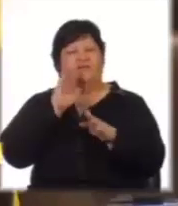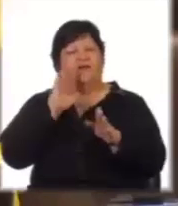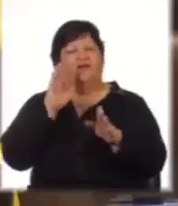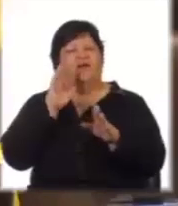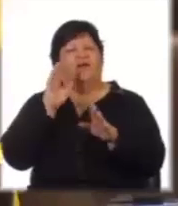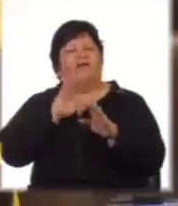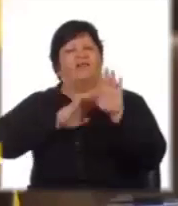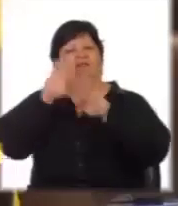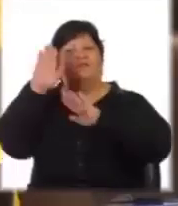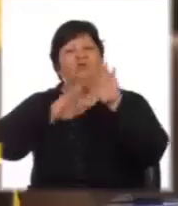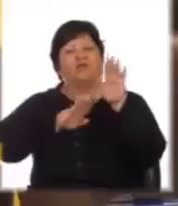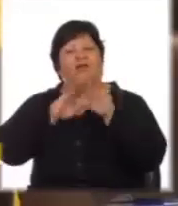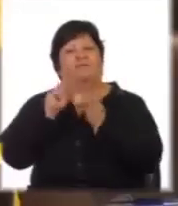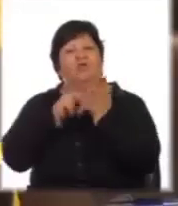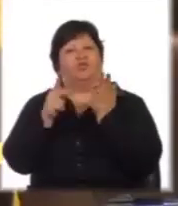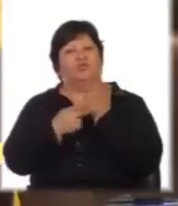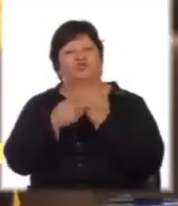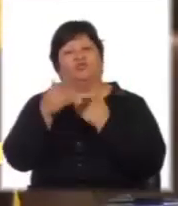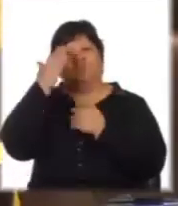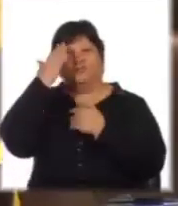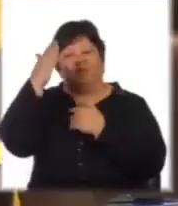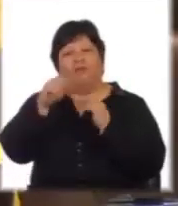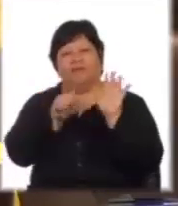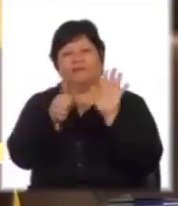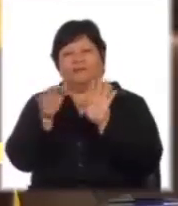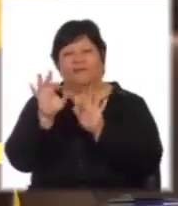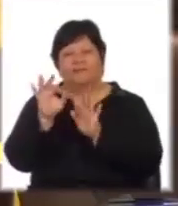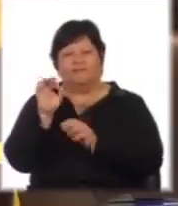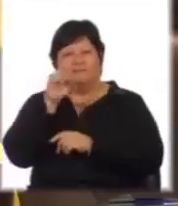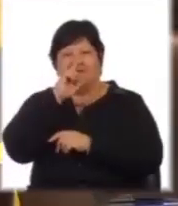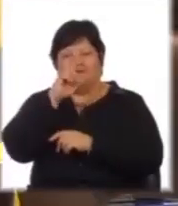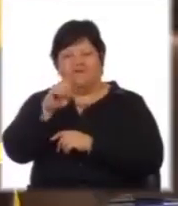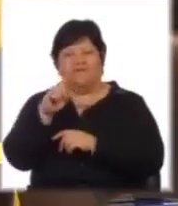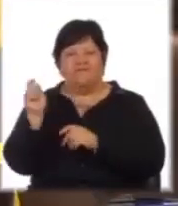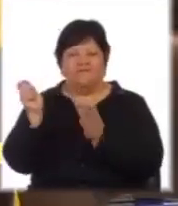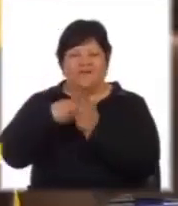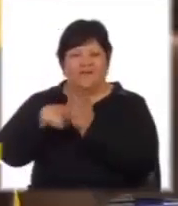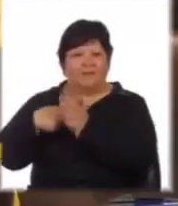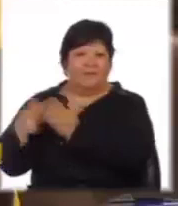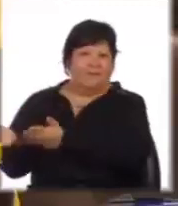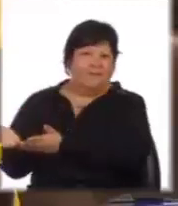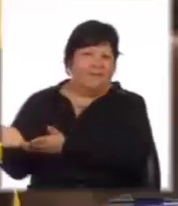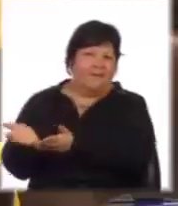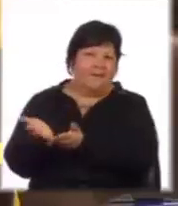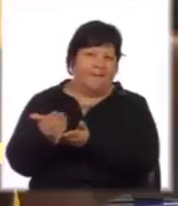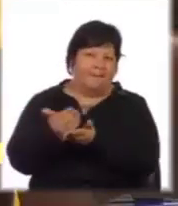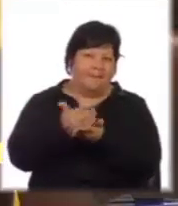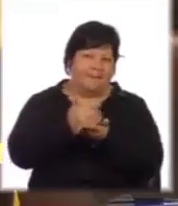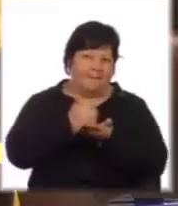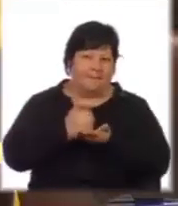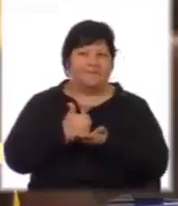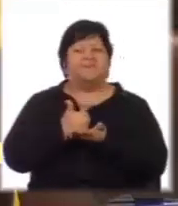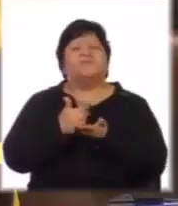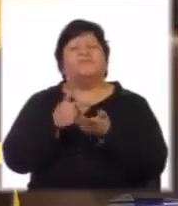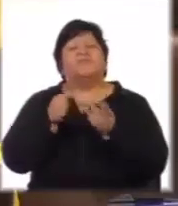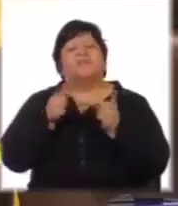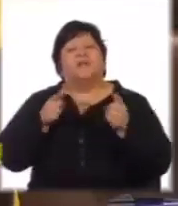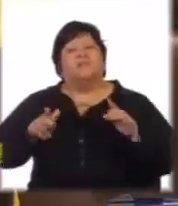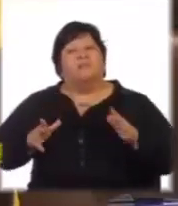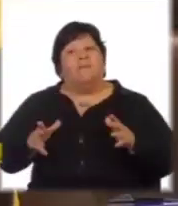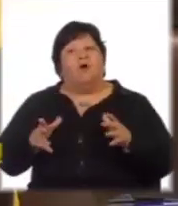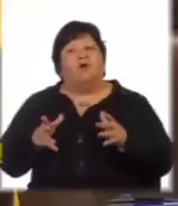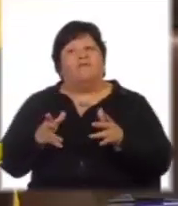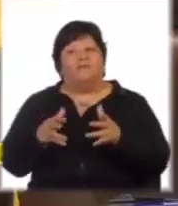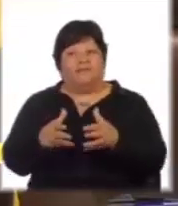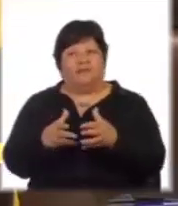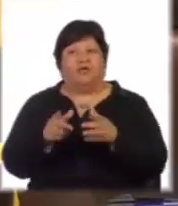proyecto. Quiero saludar también las 60.000 firmas que se recolectaron y en tiempo de desmovilización también